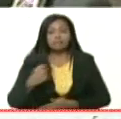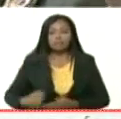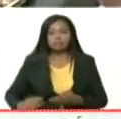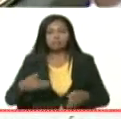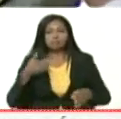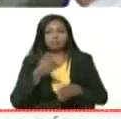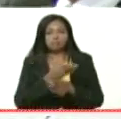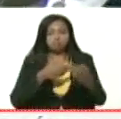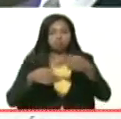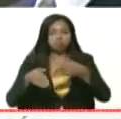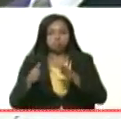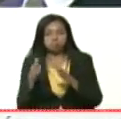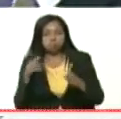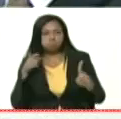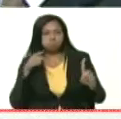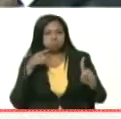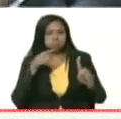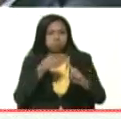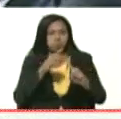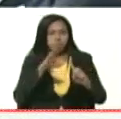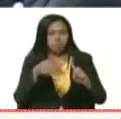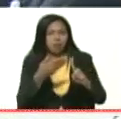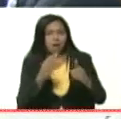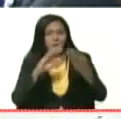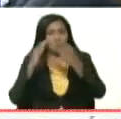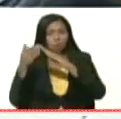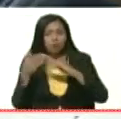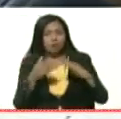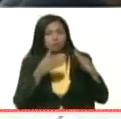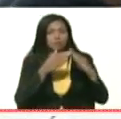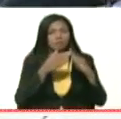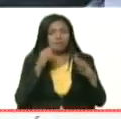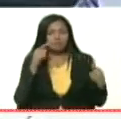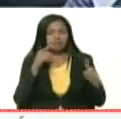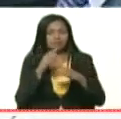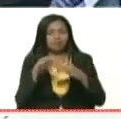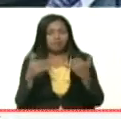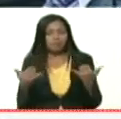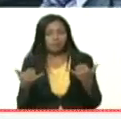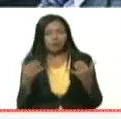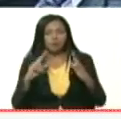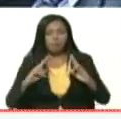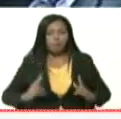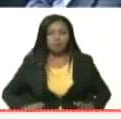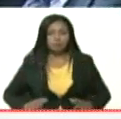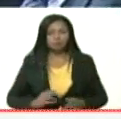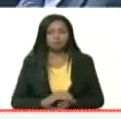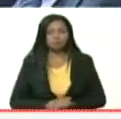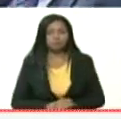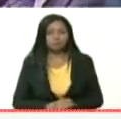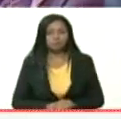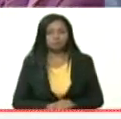la construcción de una comunidad de destino humano.